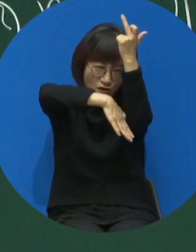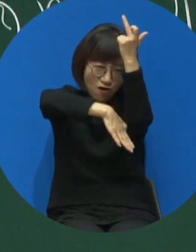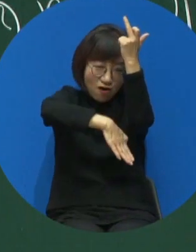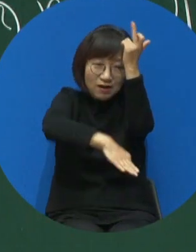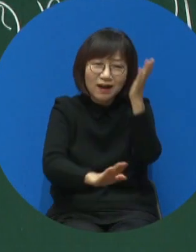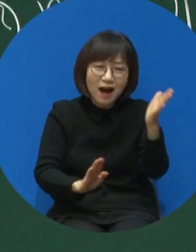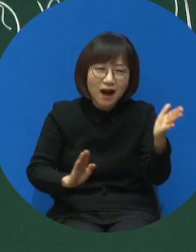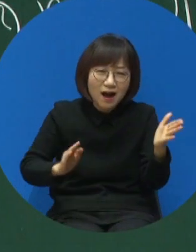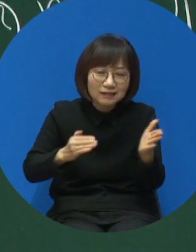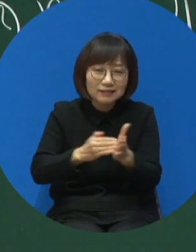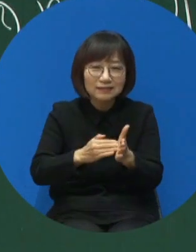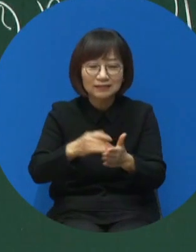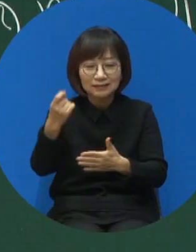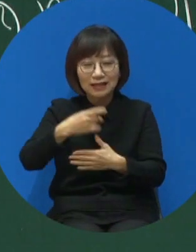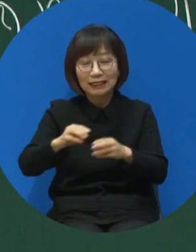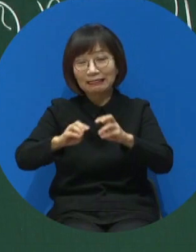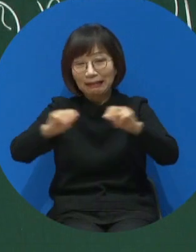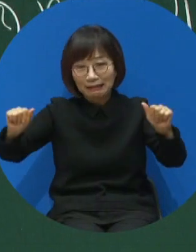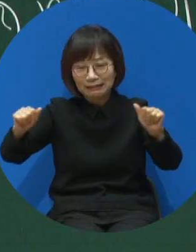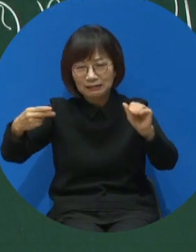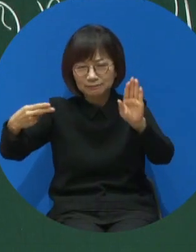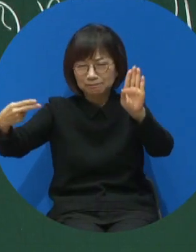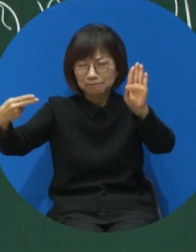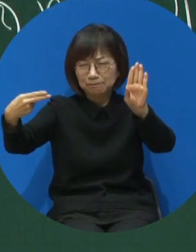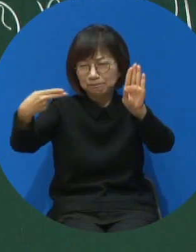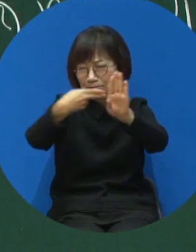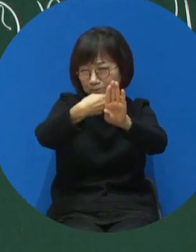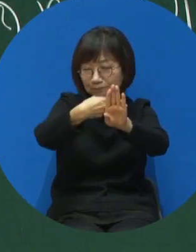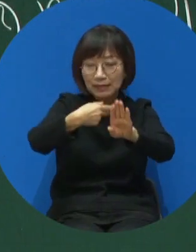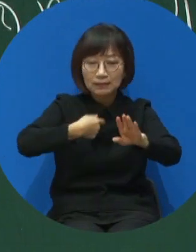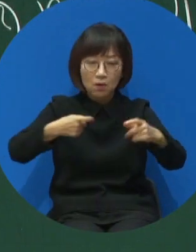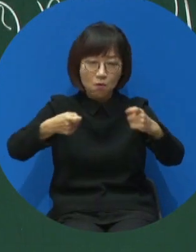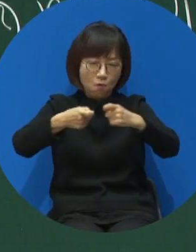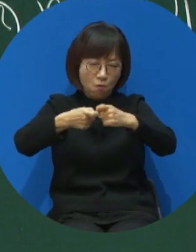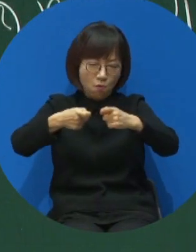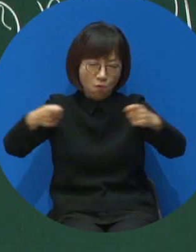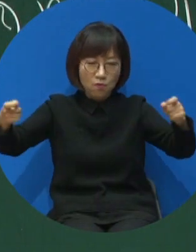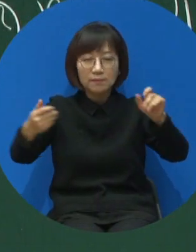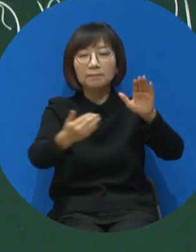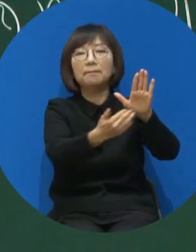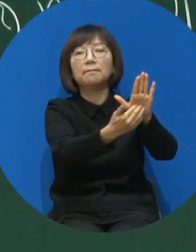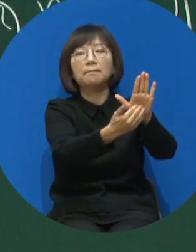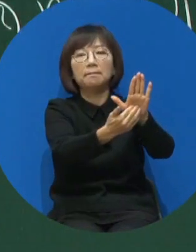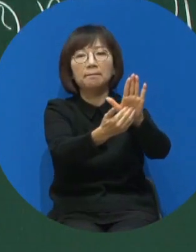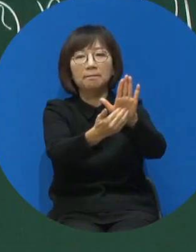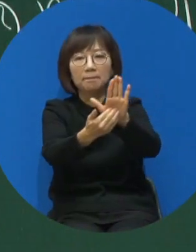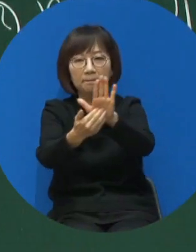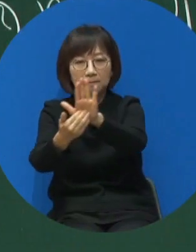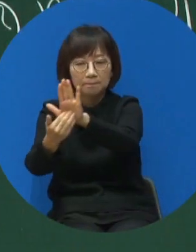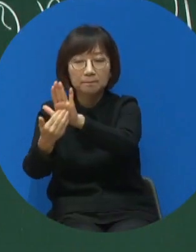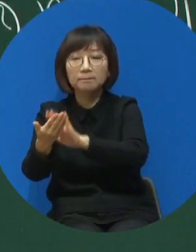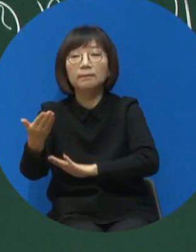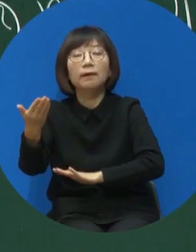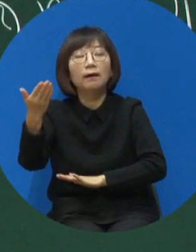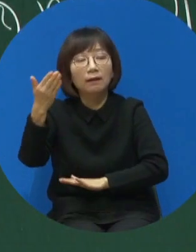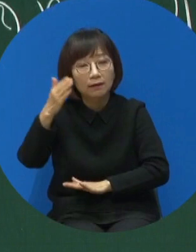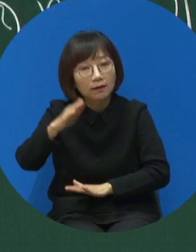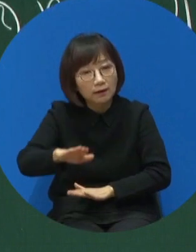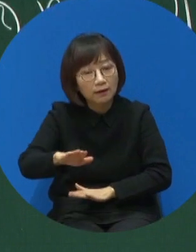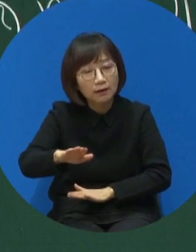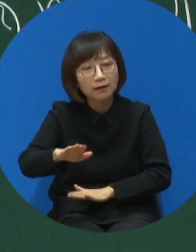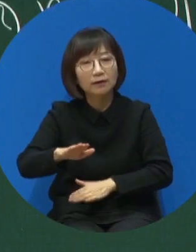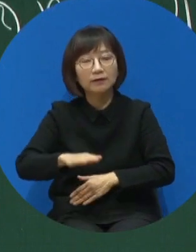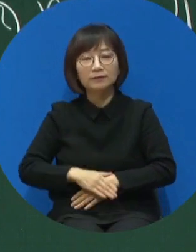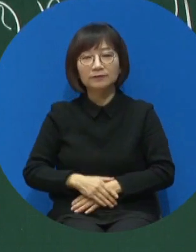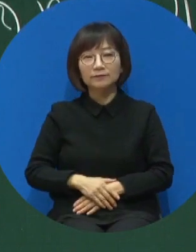técnico canguro narón o retro mangas a una grabación descendía los cimientos de los montes